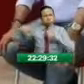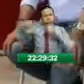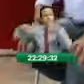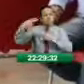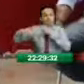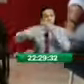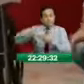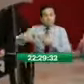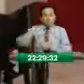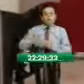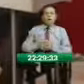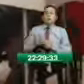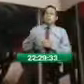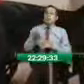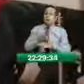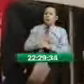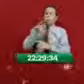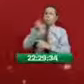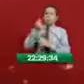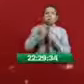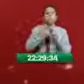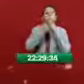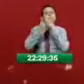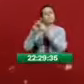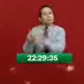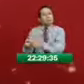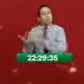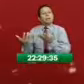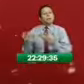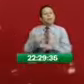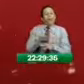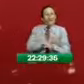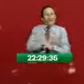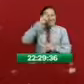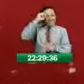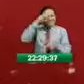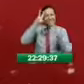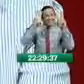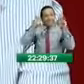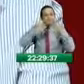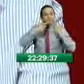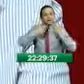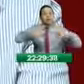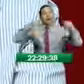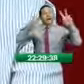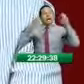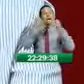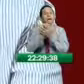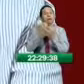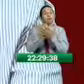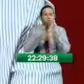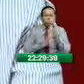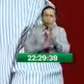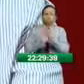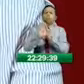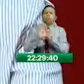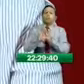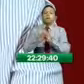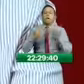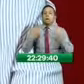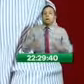el 5% de interés, como parte de los beneficiarios del programa Reactívate Ecuador. Entregar créditos para salvar empleos es